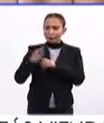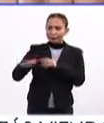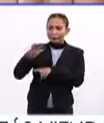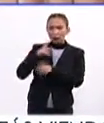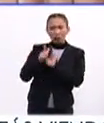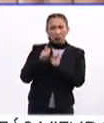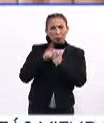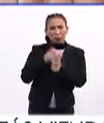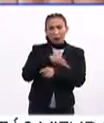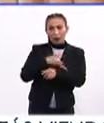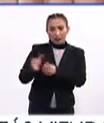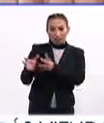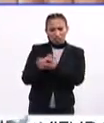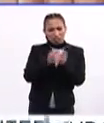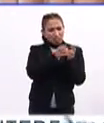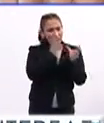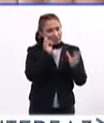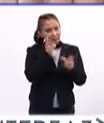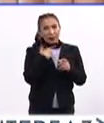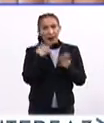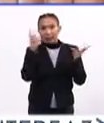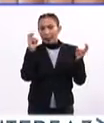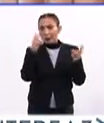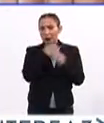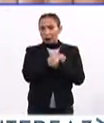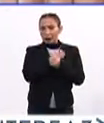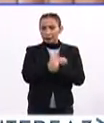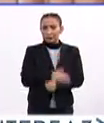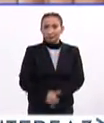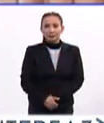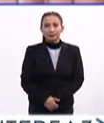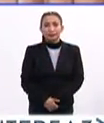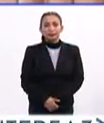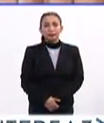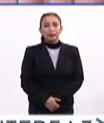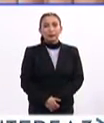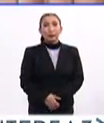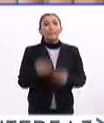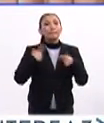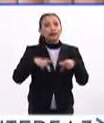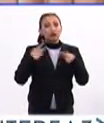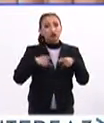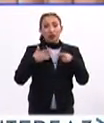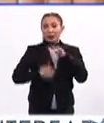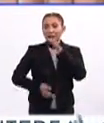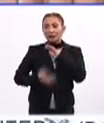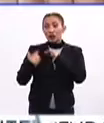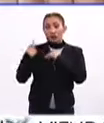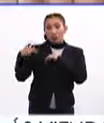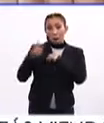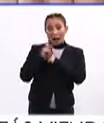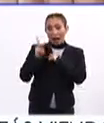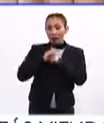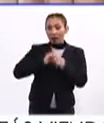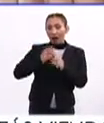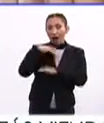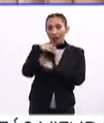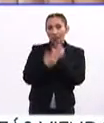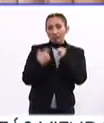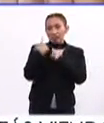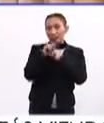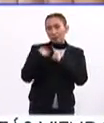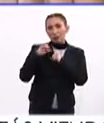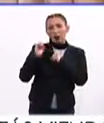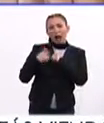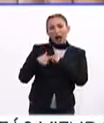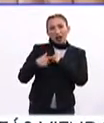viendo, grupos familiares, y precisamente para abordar el tema de la educación, ¿no? Las personas salen de sus países muchas veces huyendo, sí, de